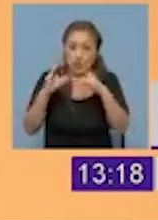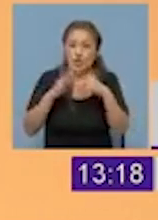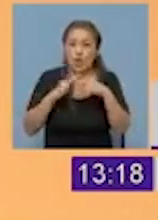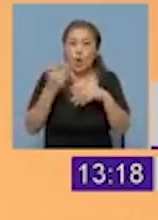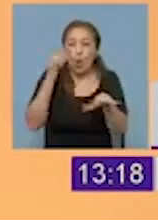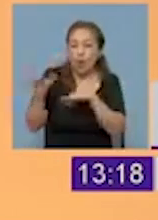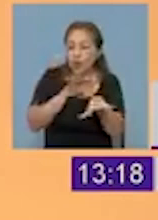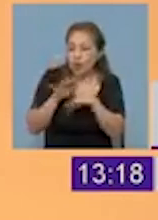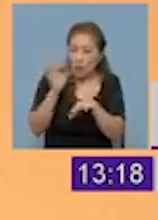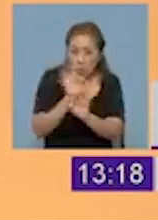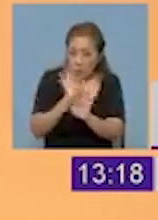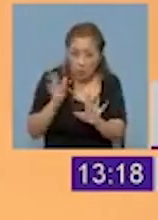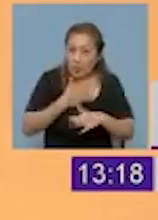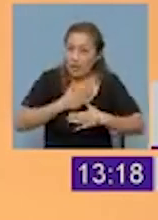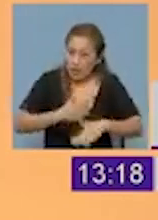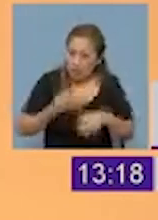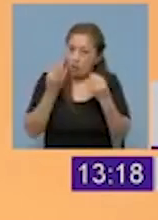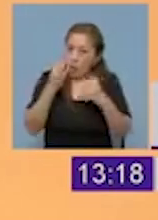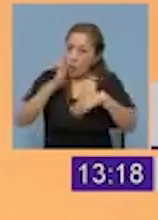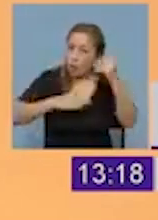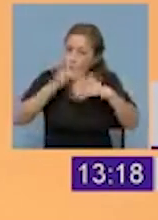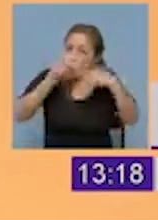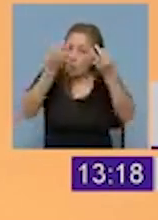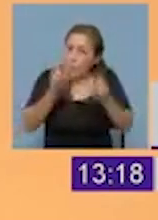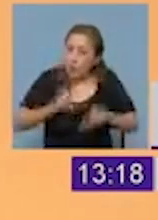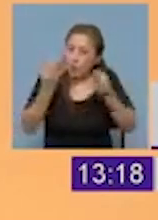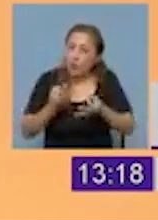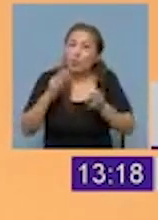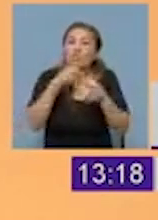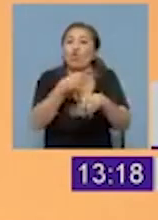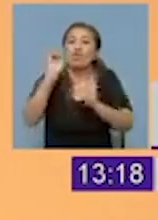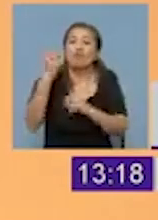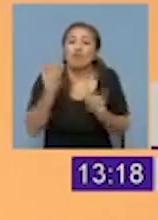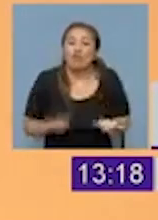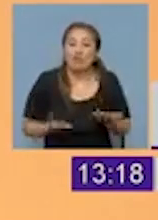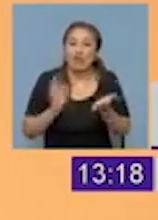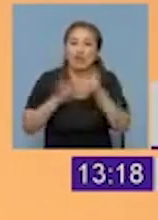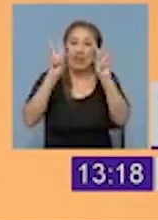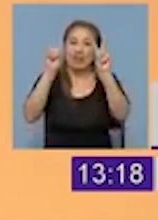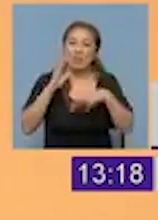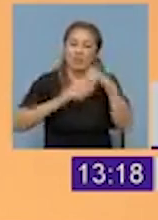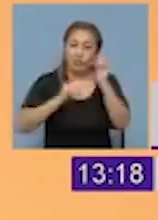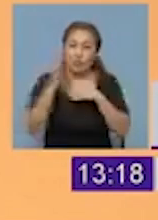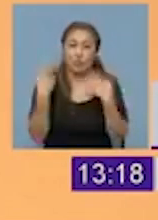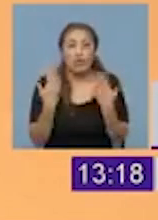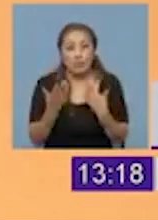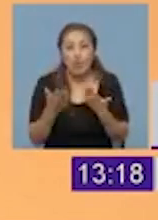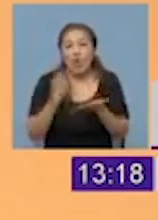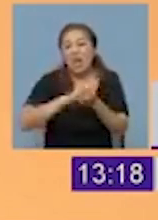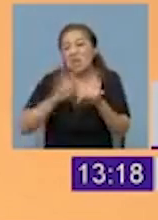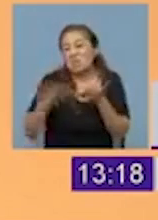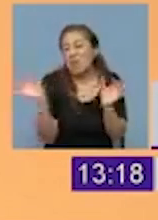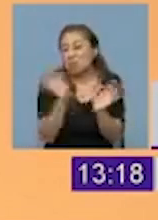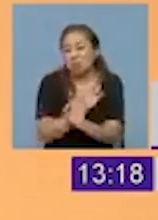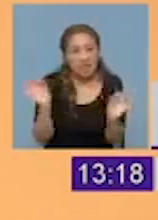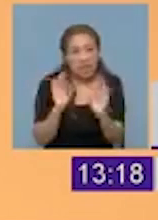con digamos con todo lo que nos da la modernidad en el tema de construcción podríamos limpiar sacar el barro